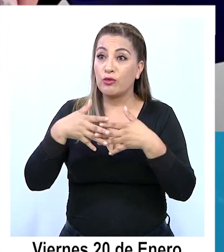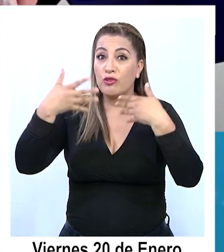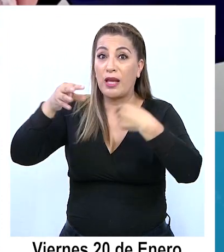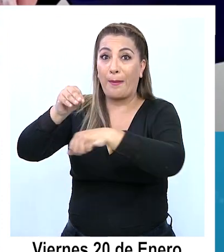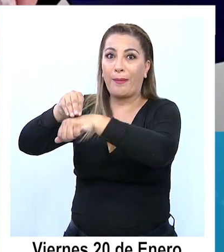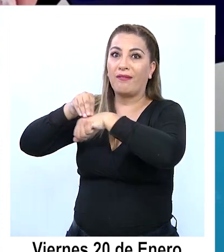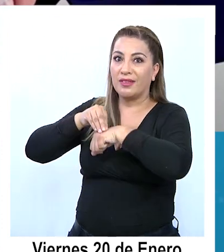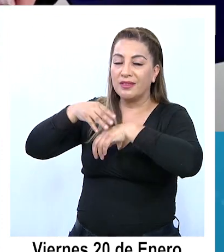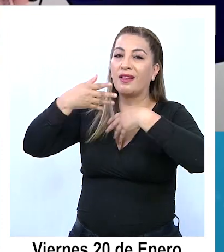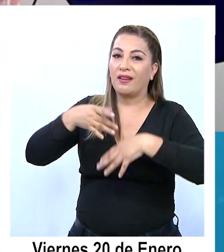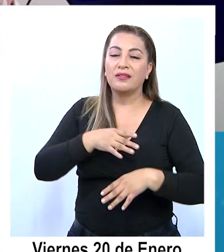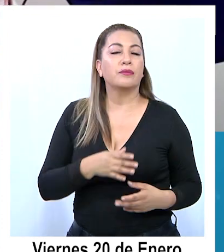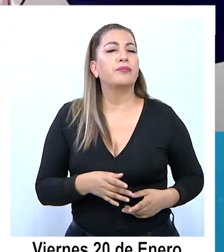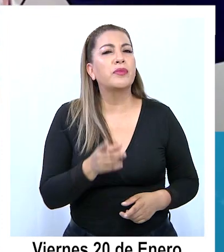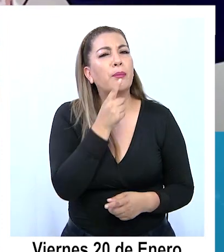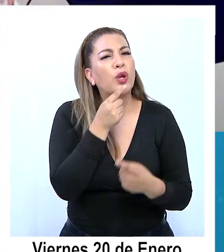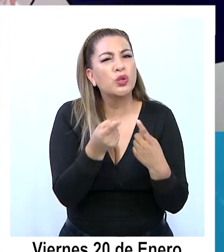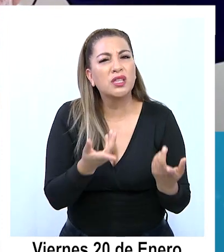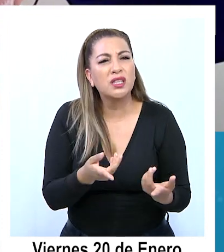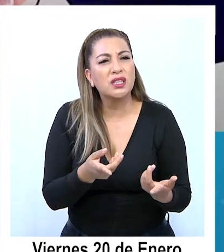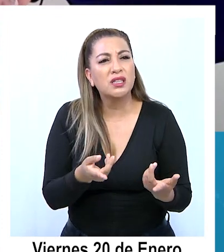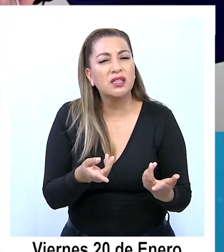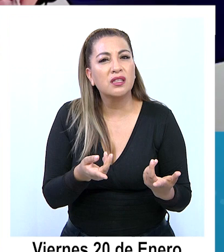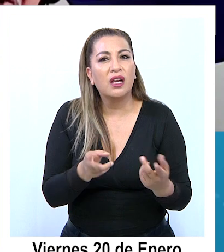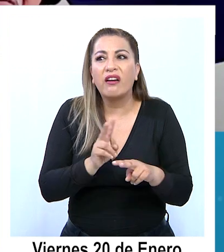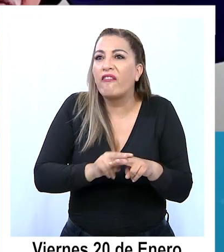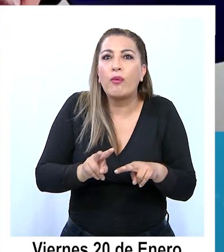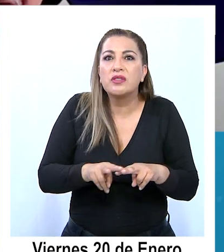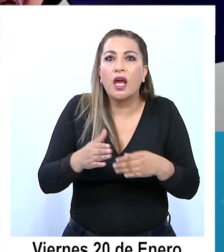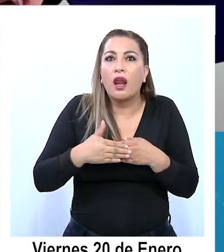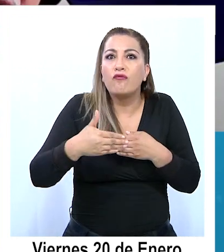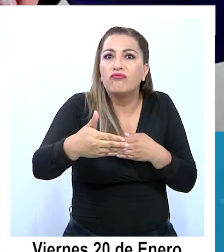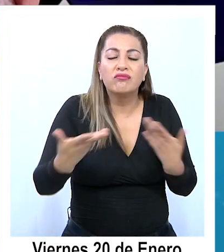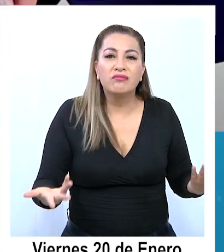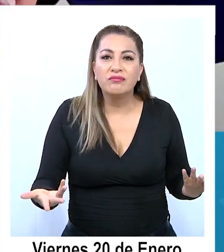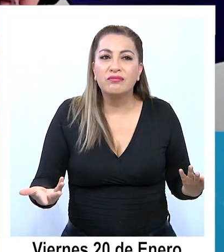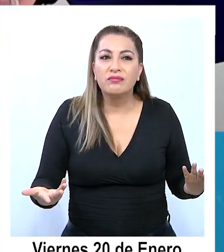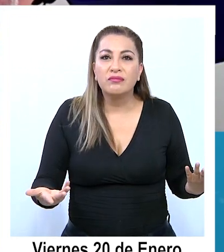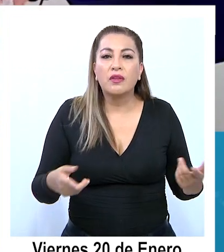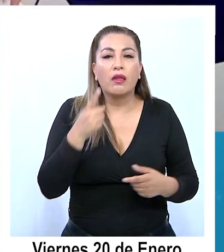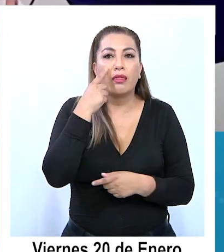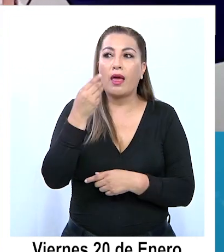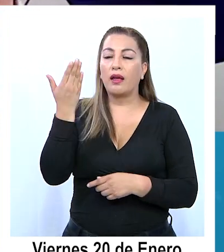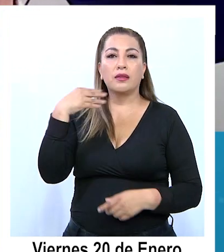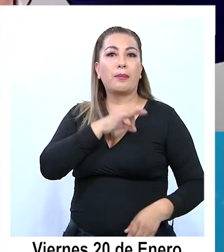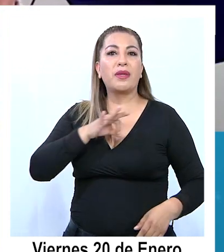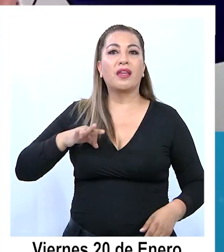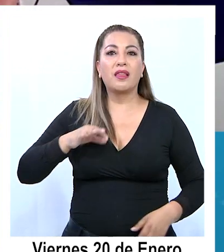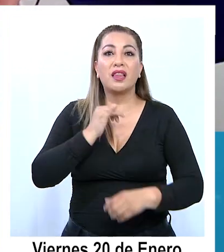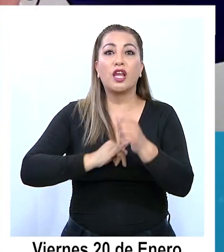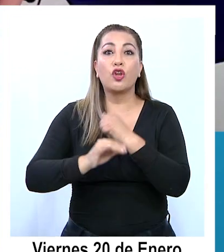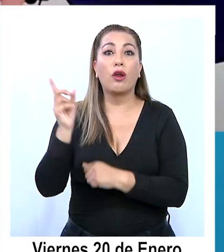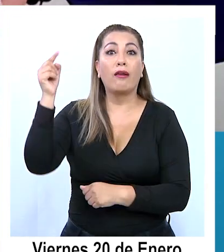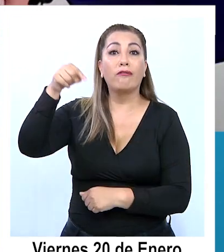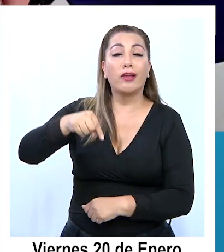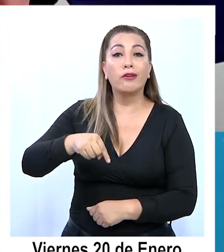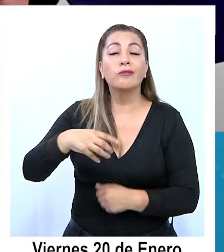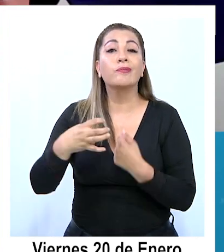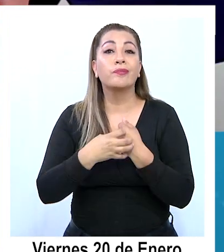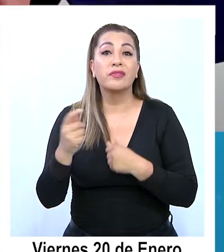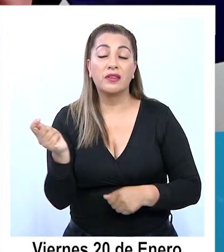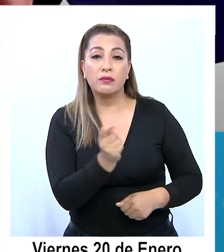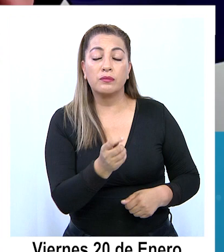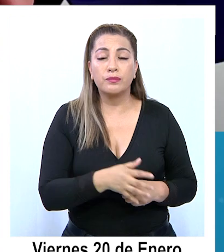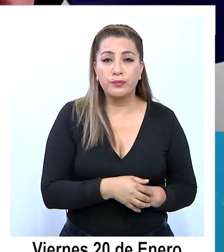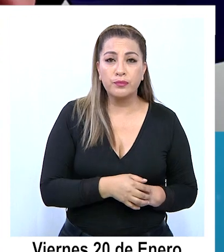advirtiendo sobre esto. ¿Y qué se hace Entonces, ahora, qué se hay hace que ahora, tomar... senadora? Porque el otro día estuvo, cierto, la ministra del Interior acá, Carolina Toá,